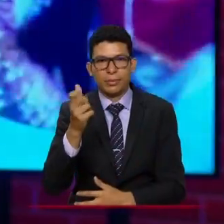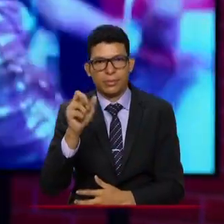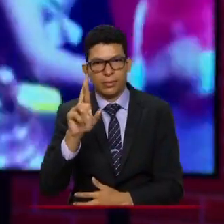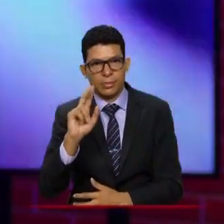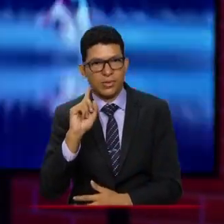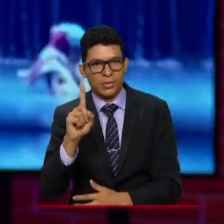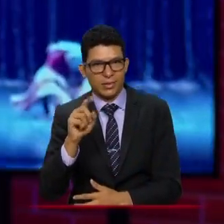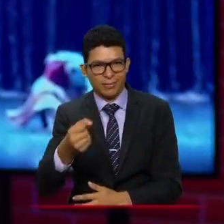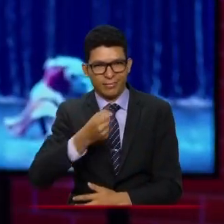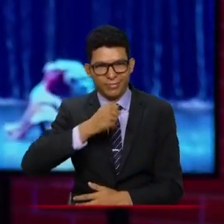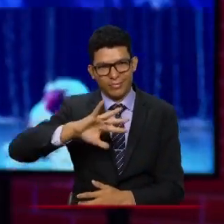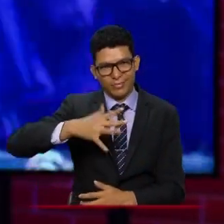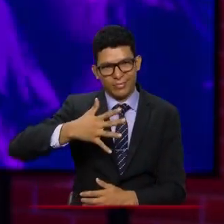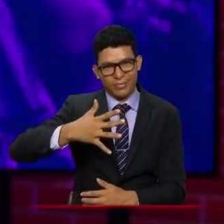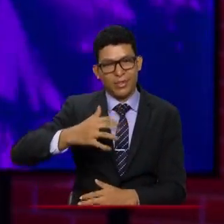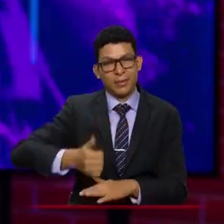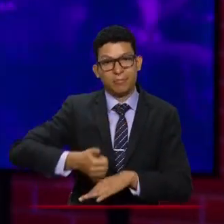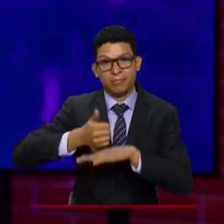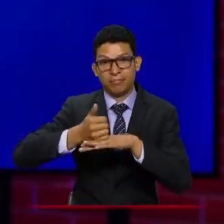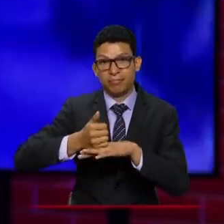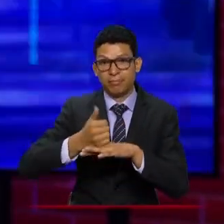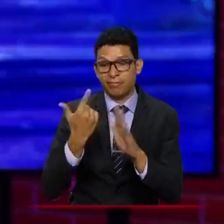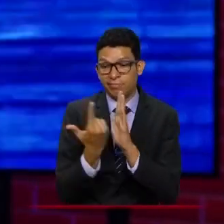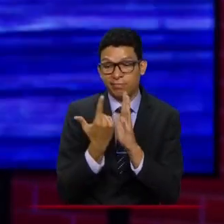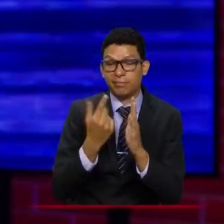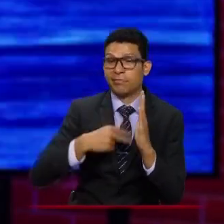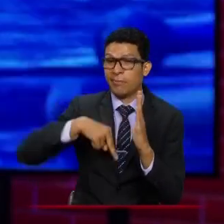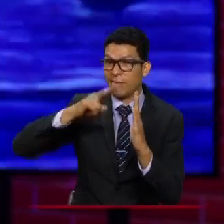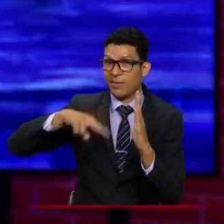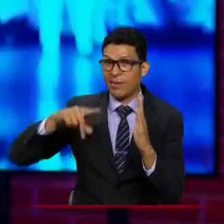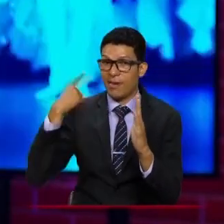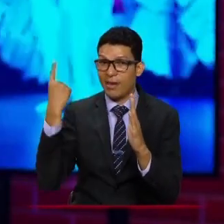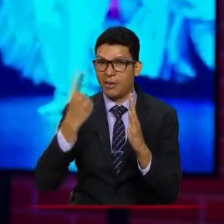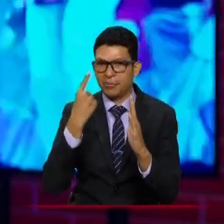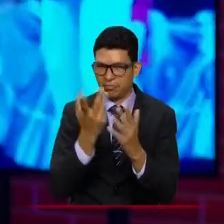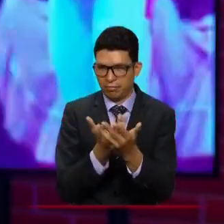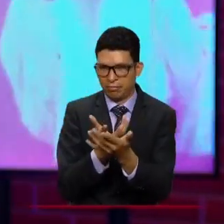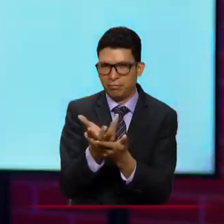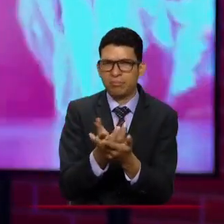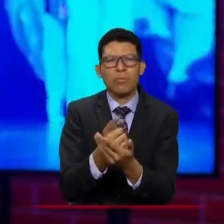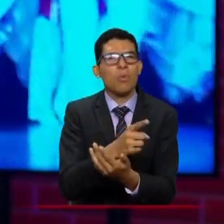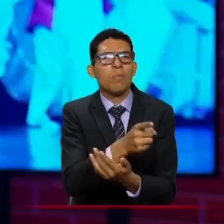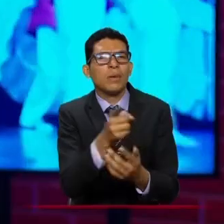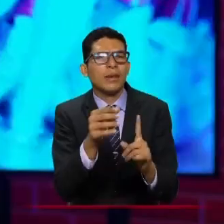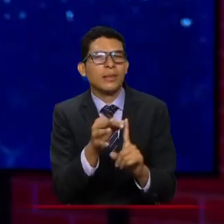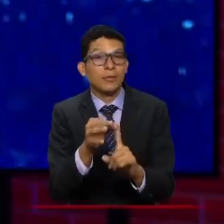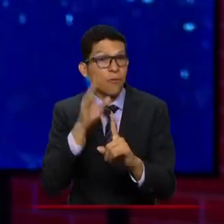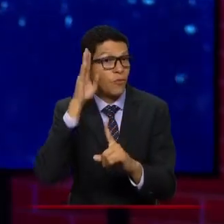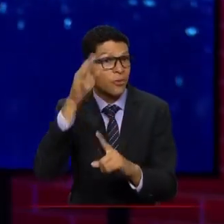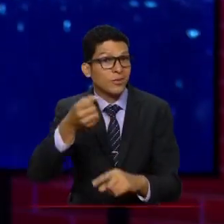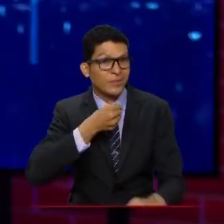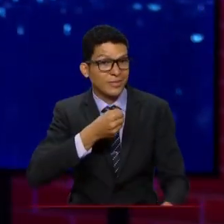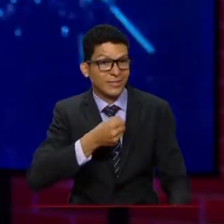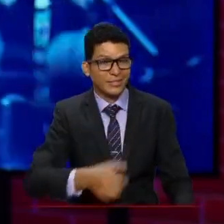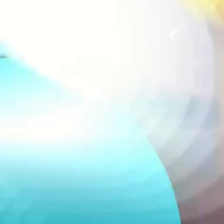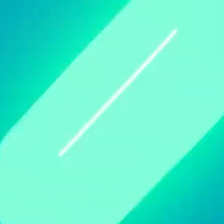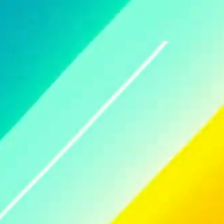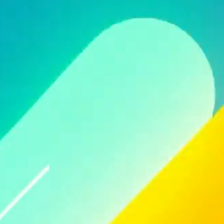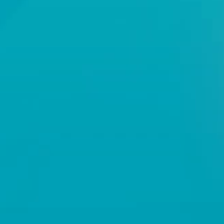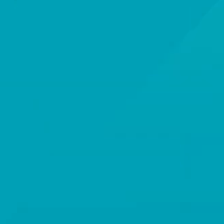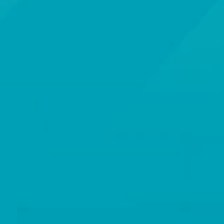director de Noti5. Una obra para los lectores en general y recomendada especialmente para los futuros periodistas.